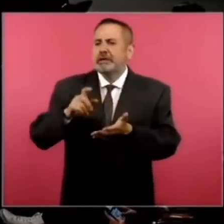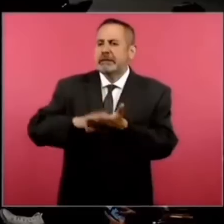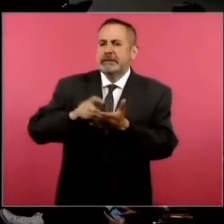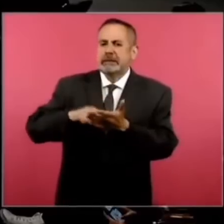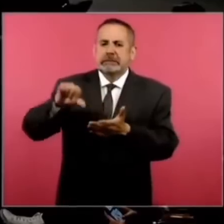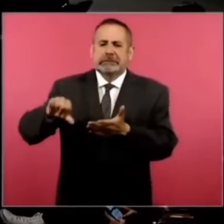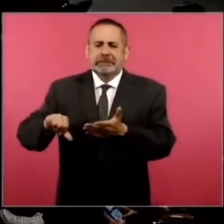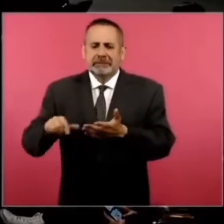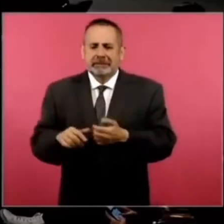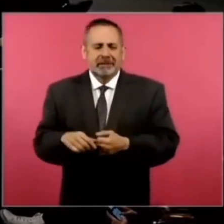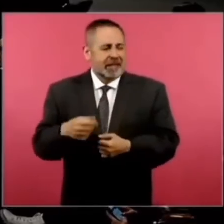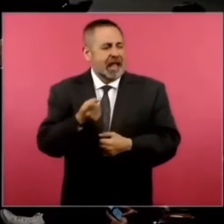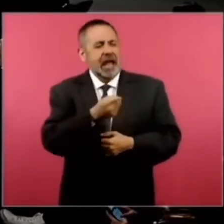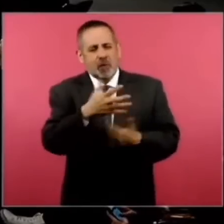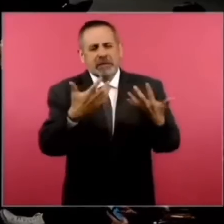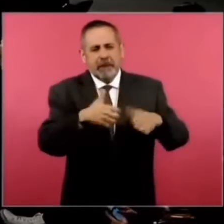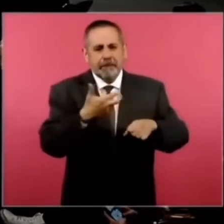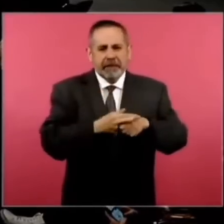empresas de eso